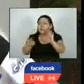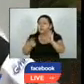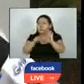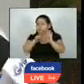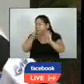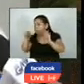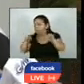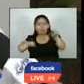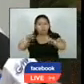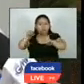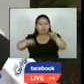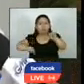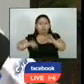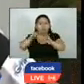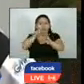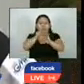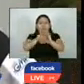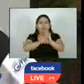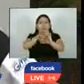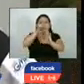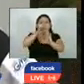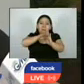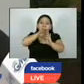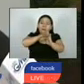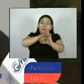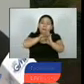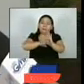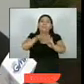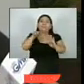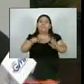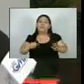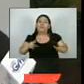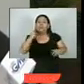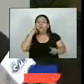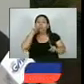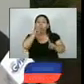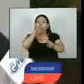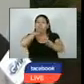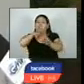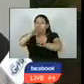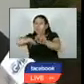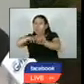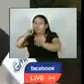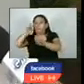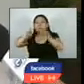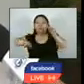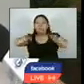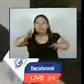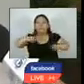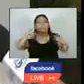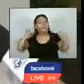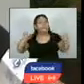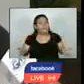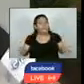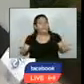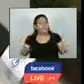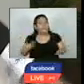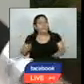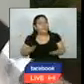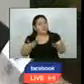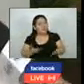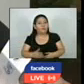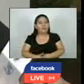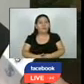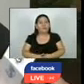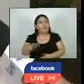hay una tendencia un poco a ir bajando los promedios, y es ahí cuando nosotros identificamos entonces ese tipo de señales donde intervenimos,